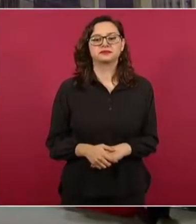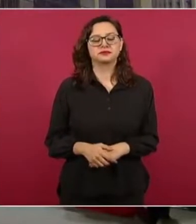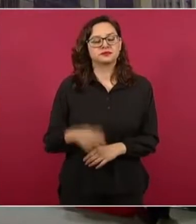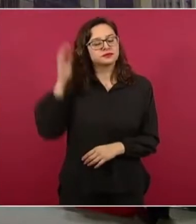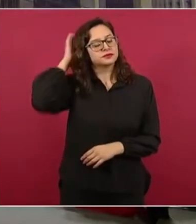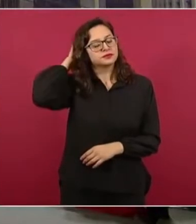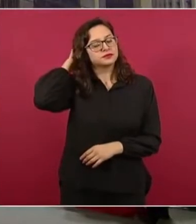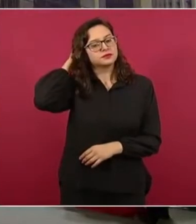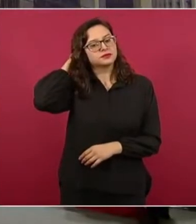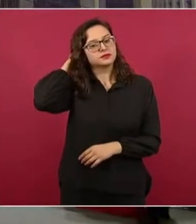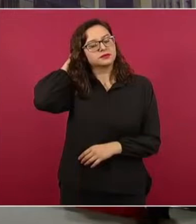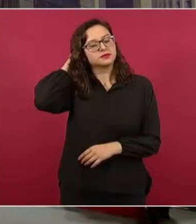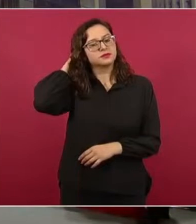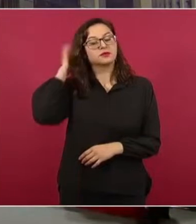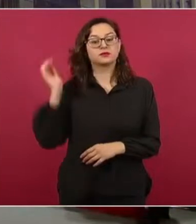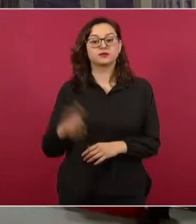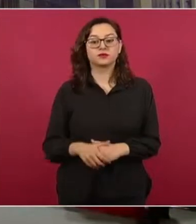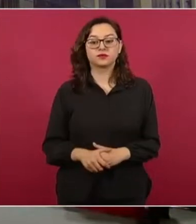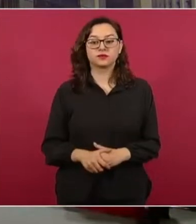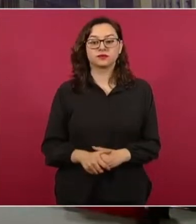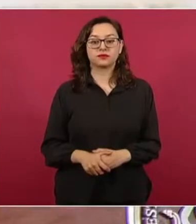Lo que había en ese entonces era